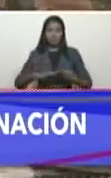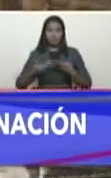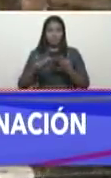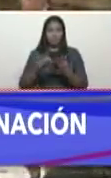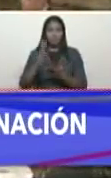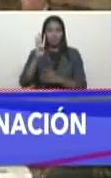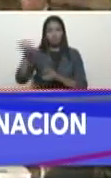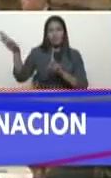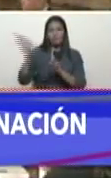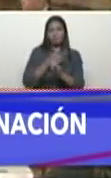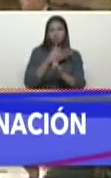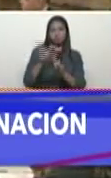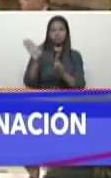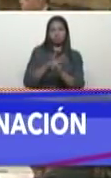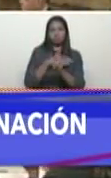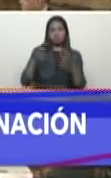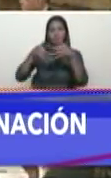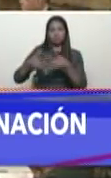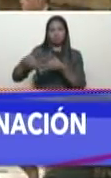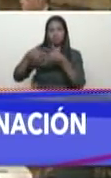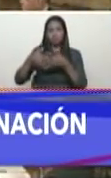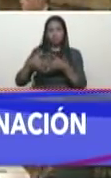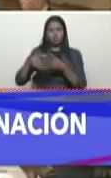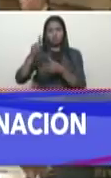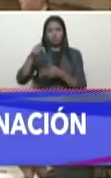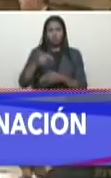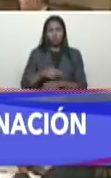bofetadas al imperialismo norteamericano